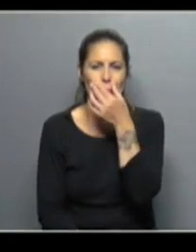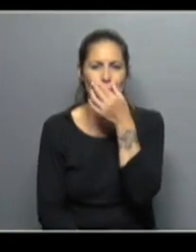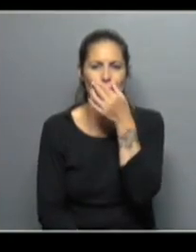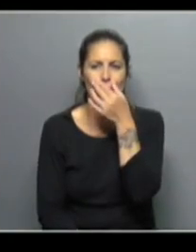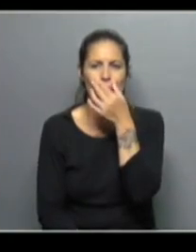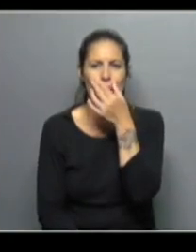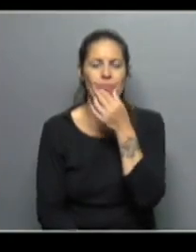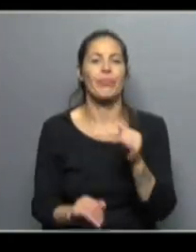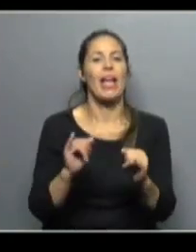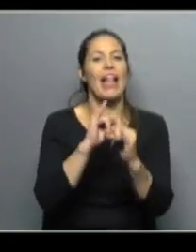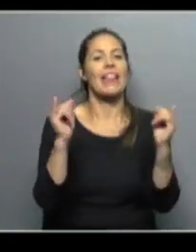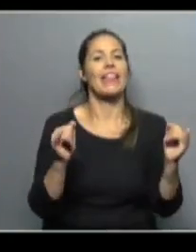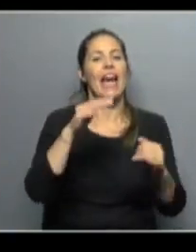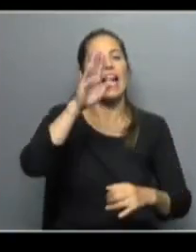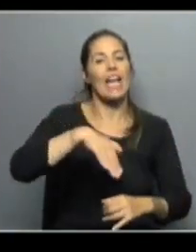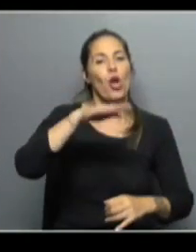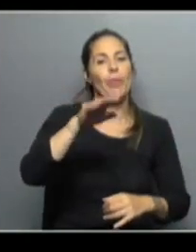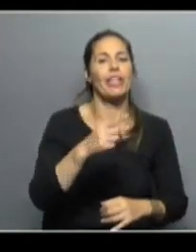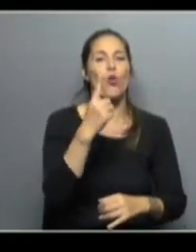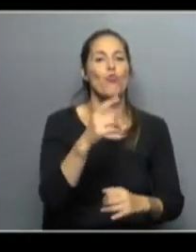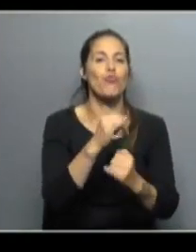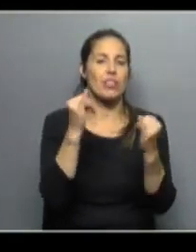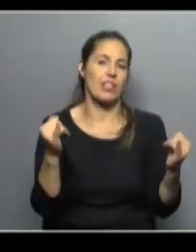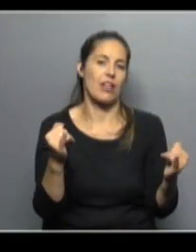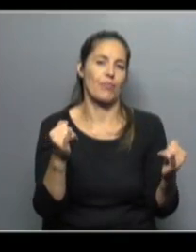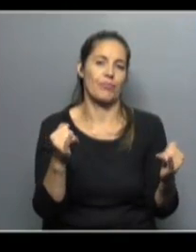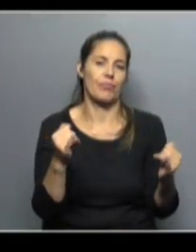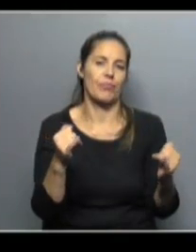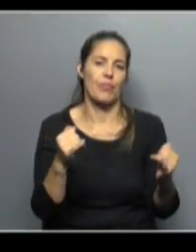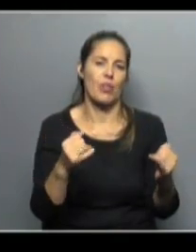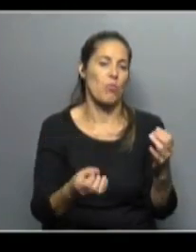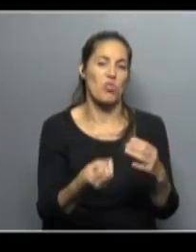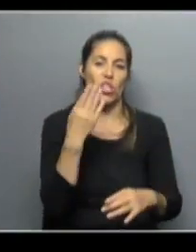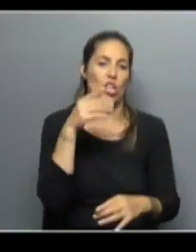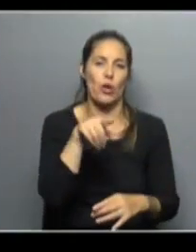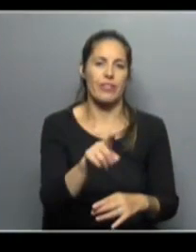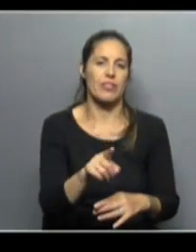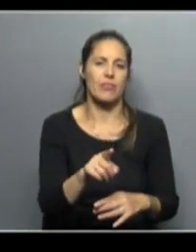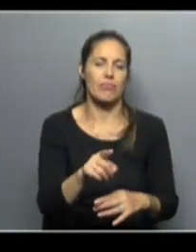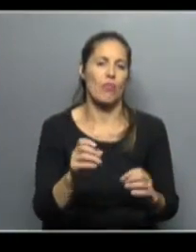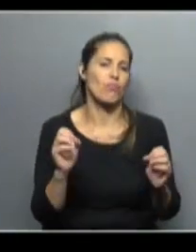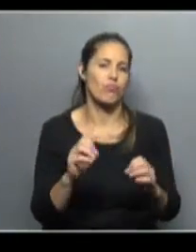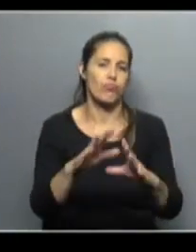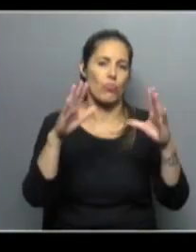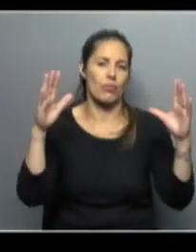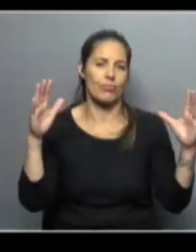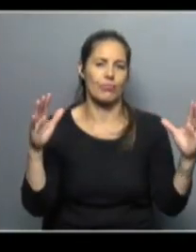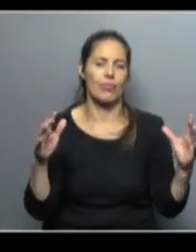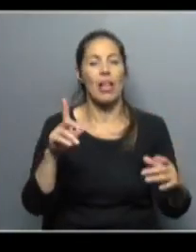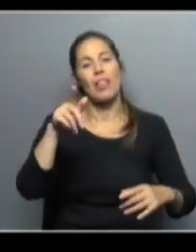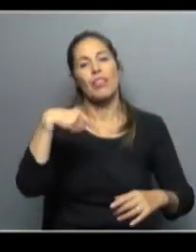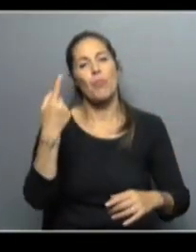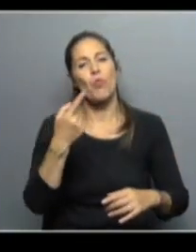El día que lo pinté fue un solo día. Fue como salió eso así, de una manera, ¡buah! ¿Viste? Después